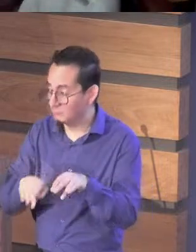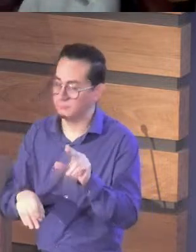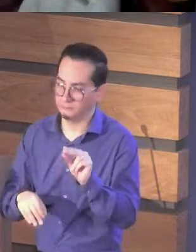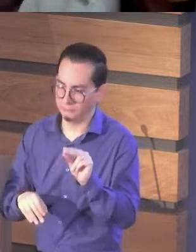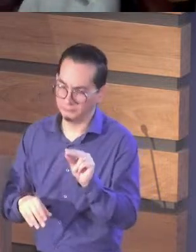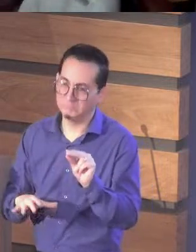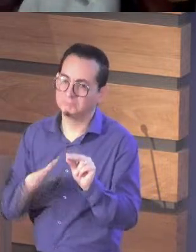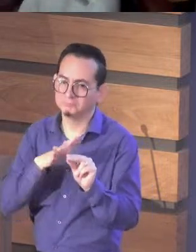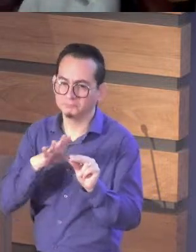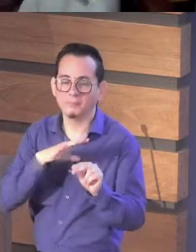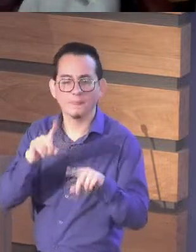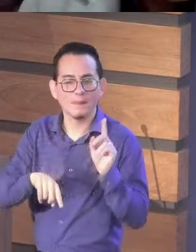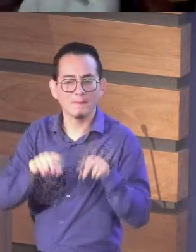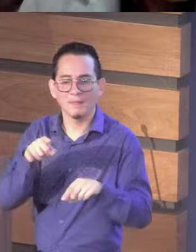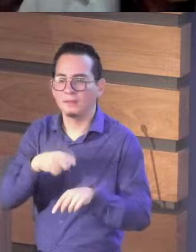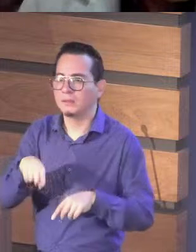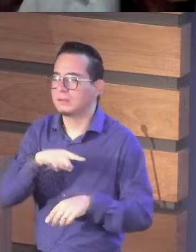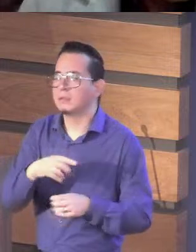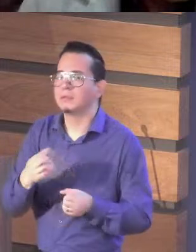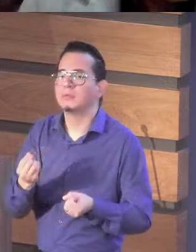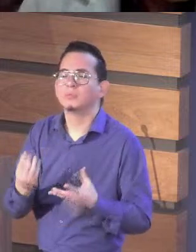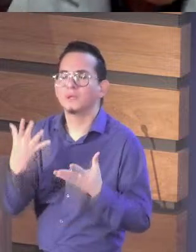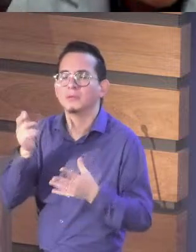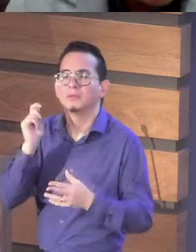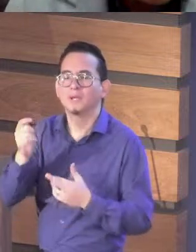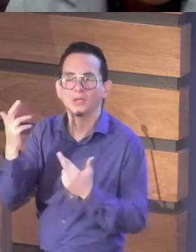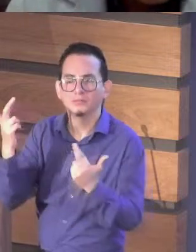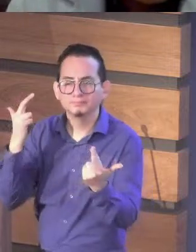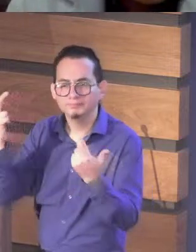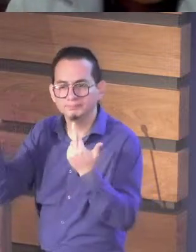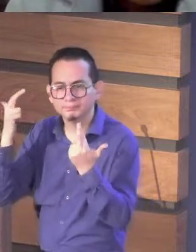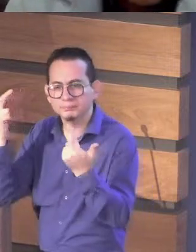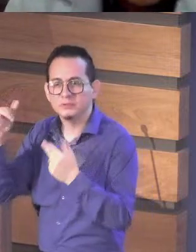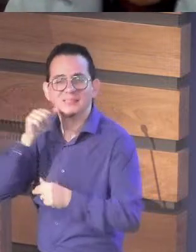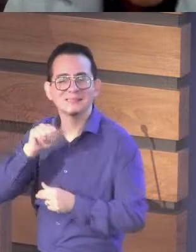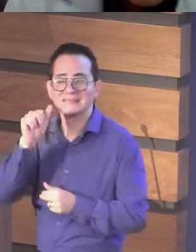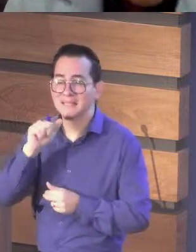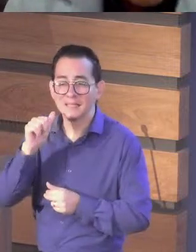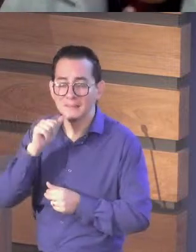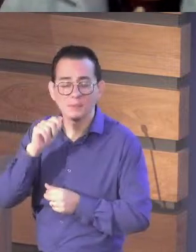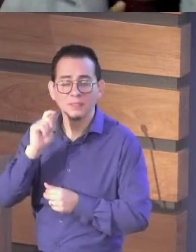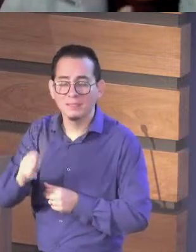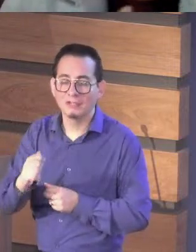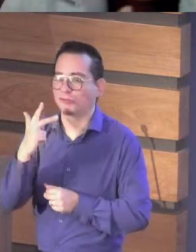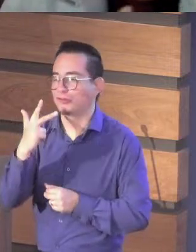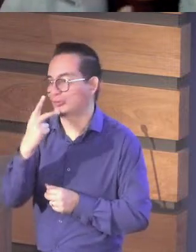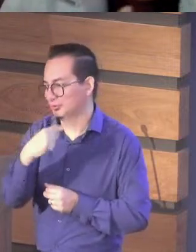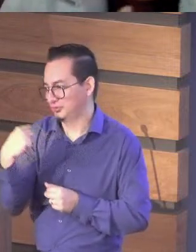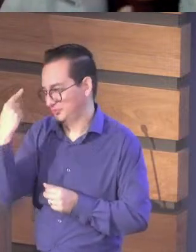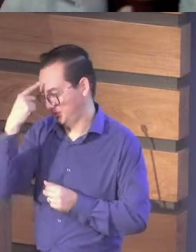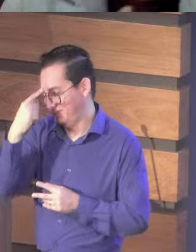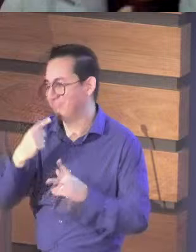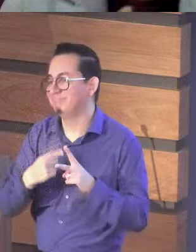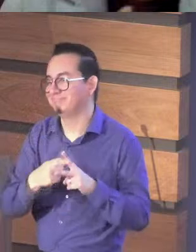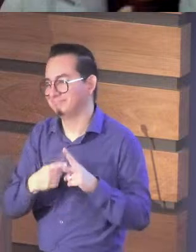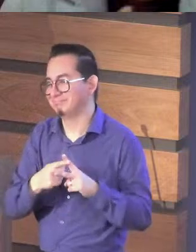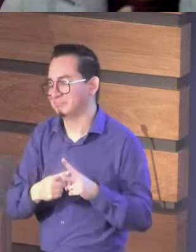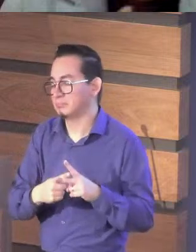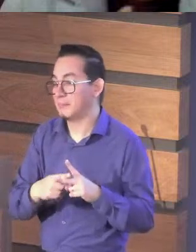que de ruido se calcula siempre en 8, no se calcula en más, porque se supone